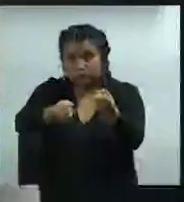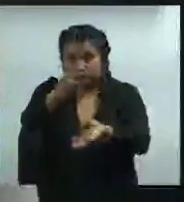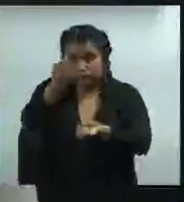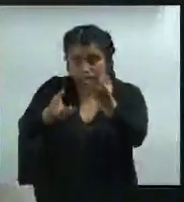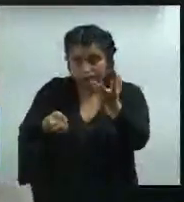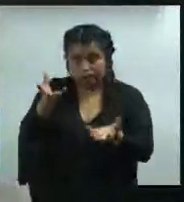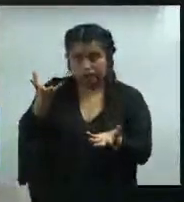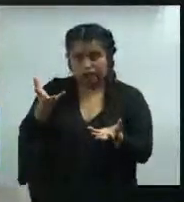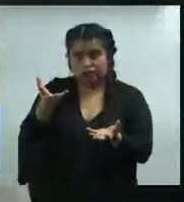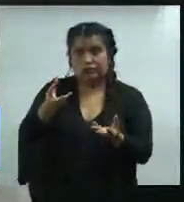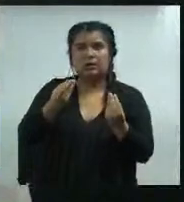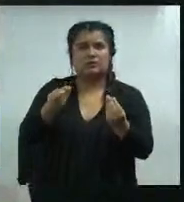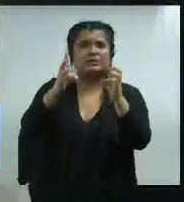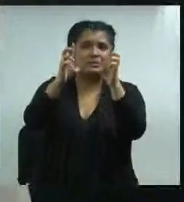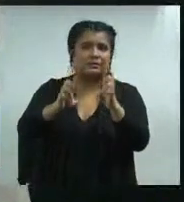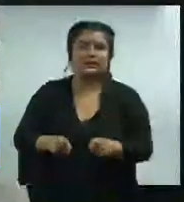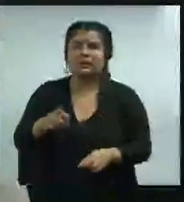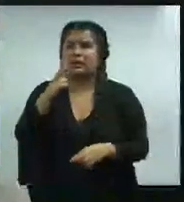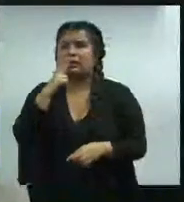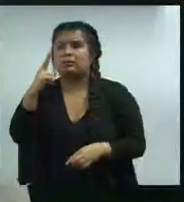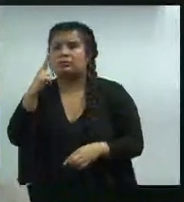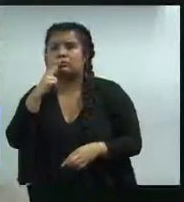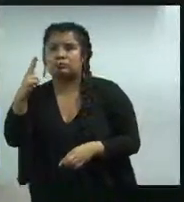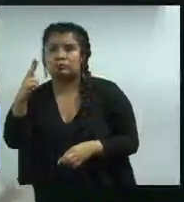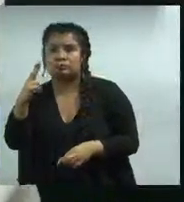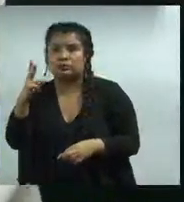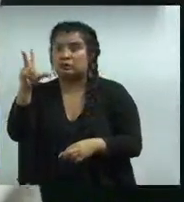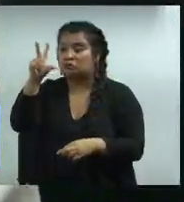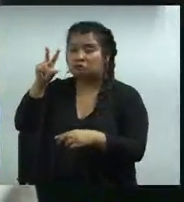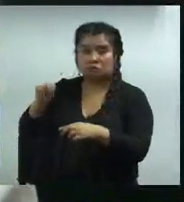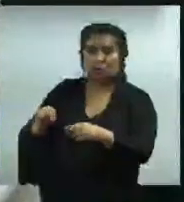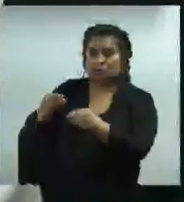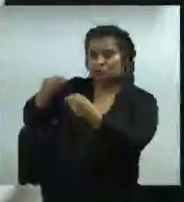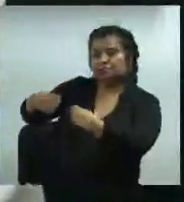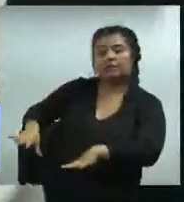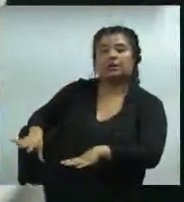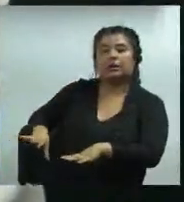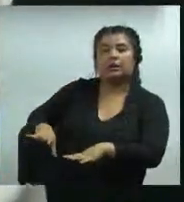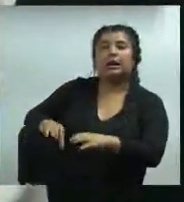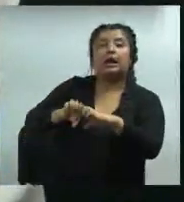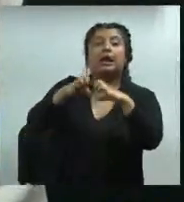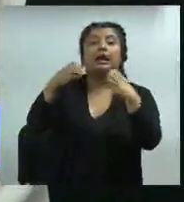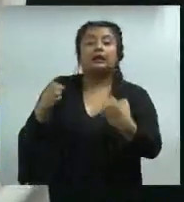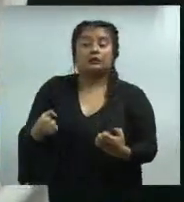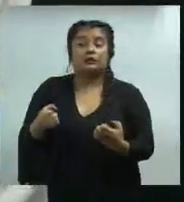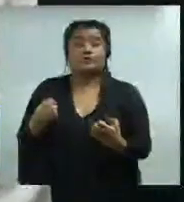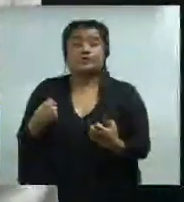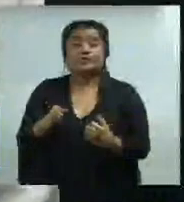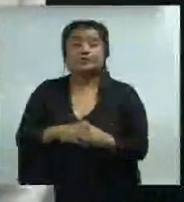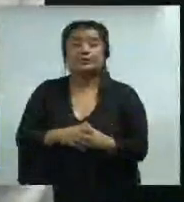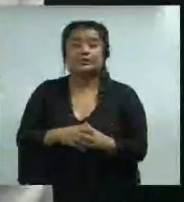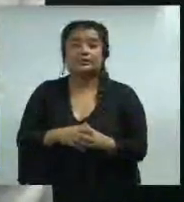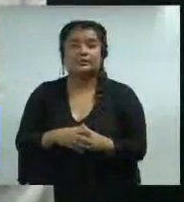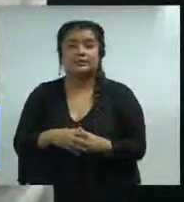Y muchos que les gusta fumar y no apagar la colilla y tirarlo. Entonces, distinguidos colegas, realmente